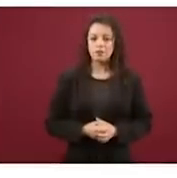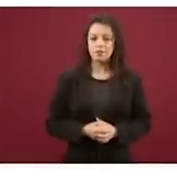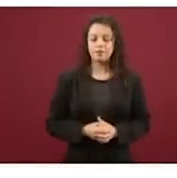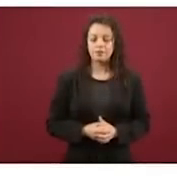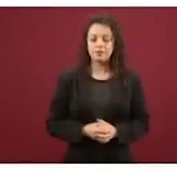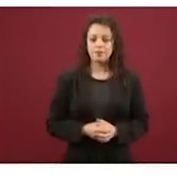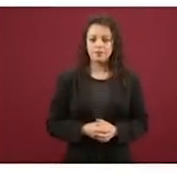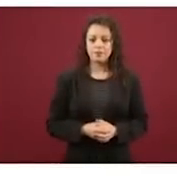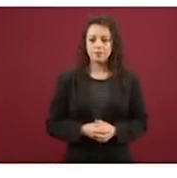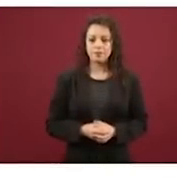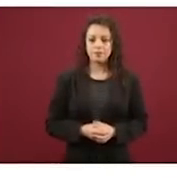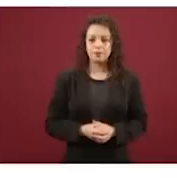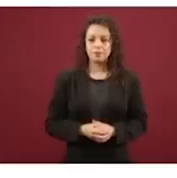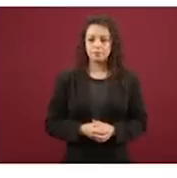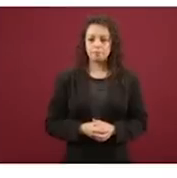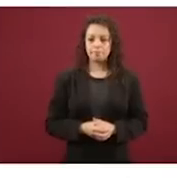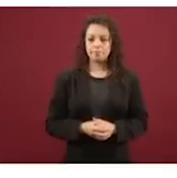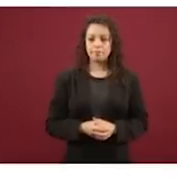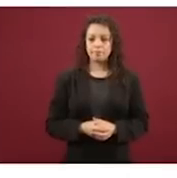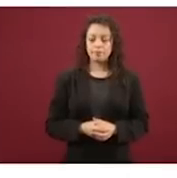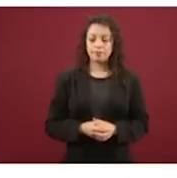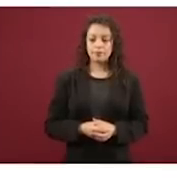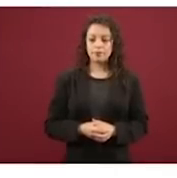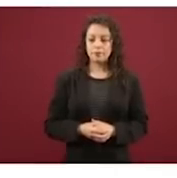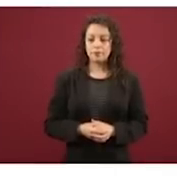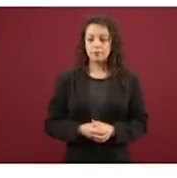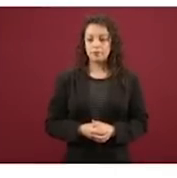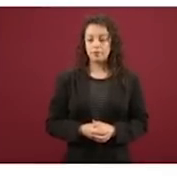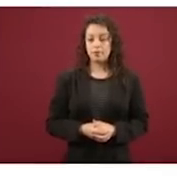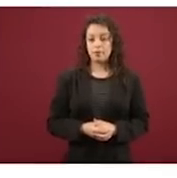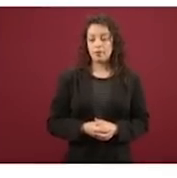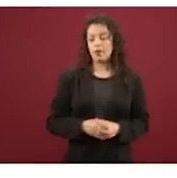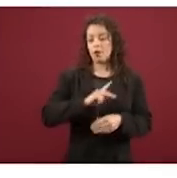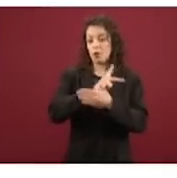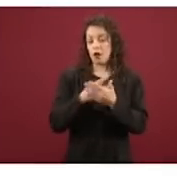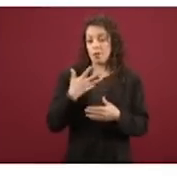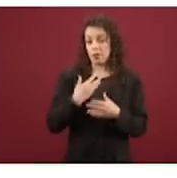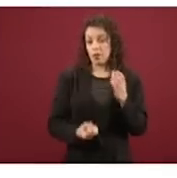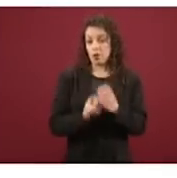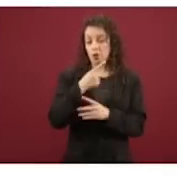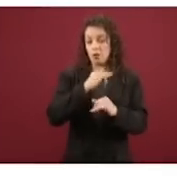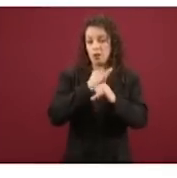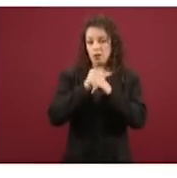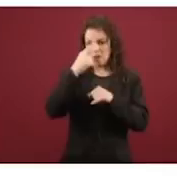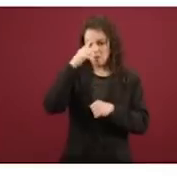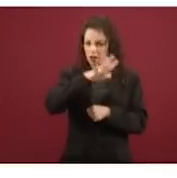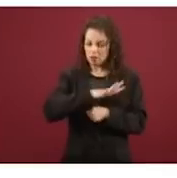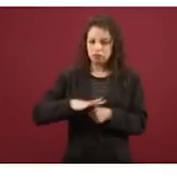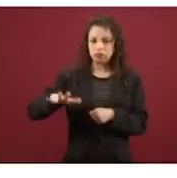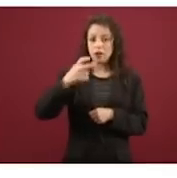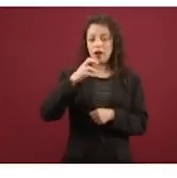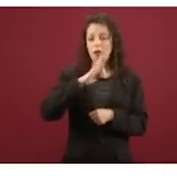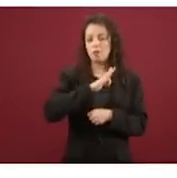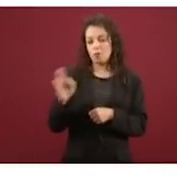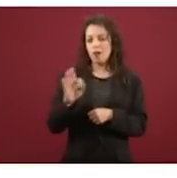vincular esta demanda con el programa Internet para Todos para resolver esa carencia, el